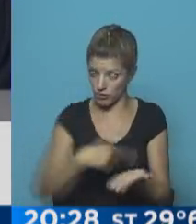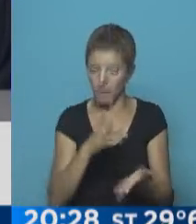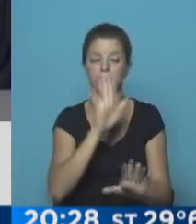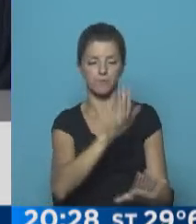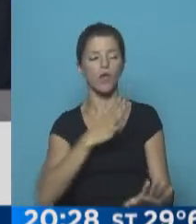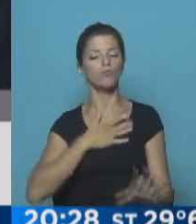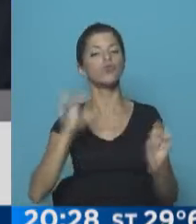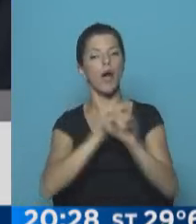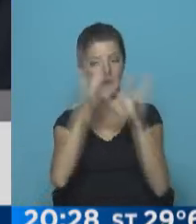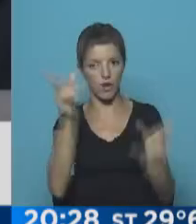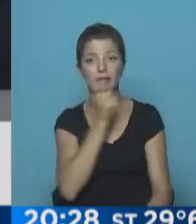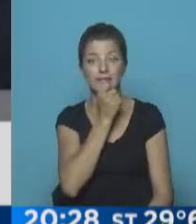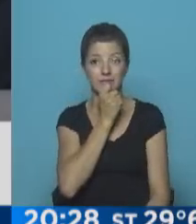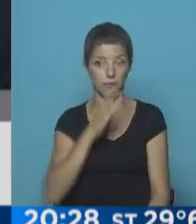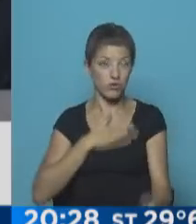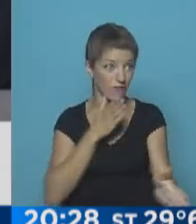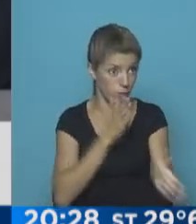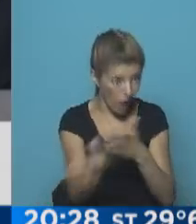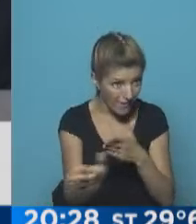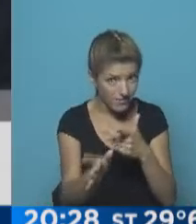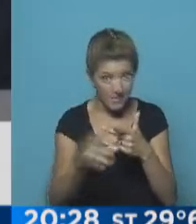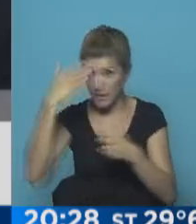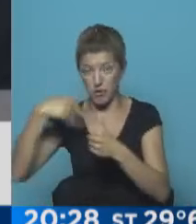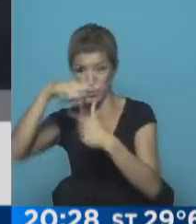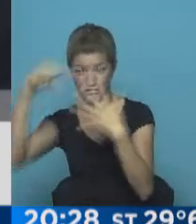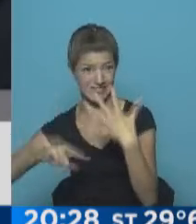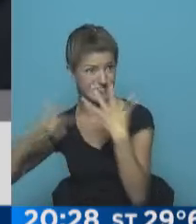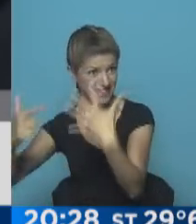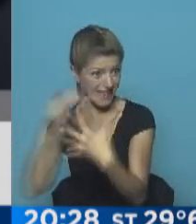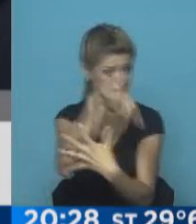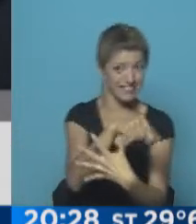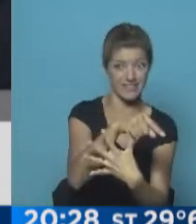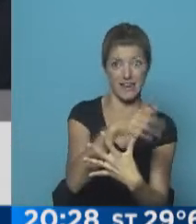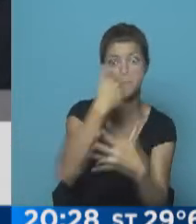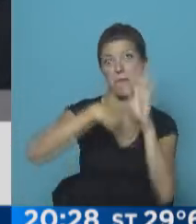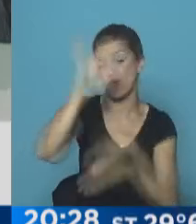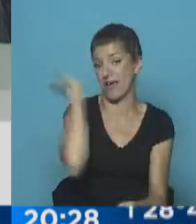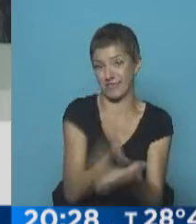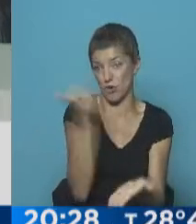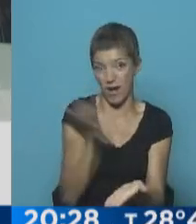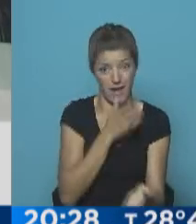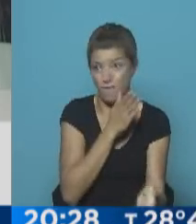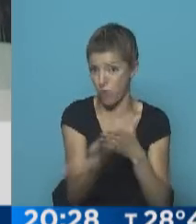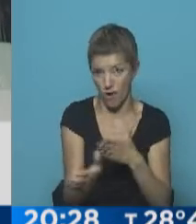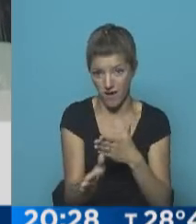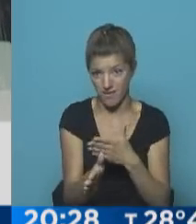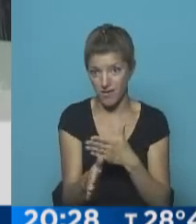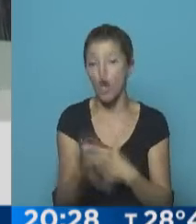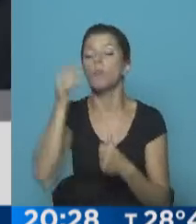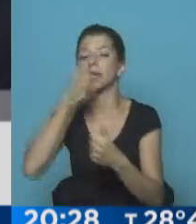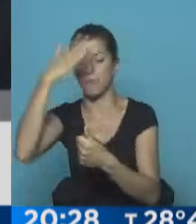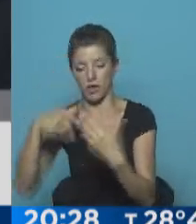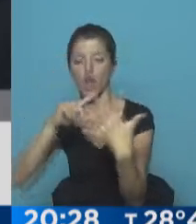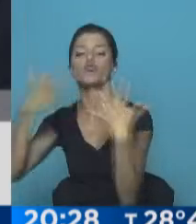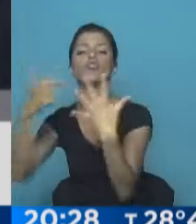que fugarse dentro de todos los delitos cometidos acá es el que tiene la pena más baja. Porque estamos hablando de tentativa de